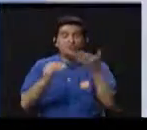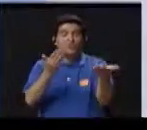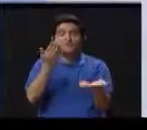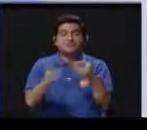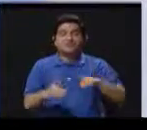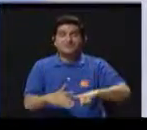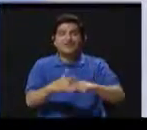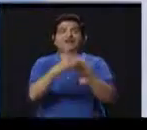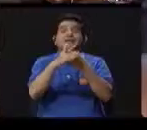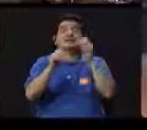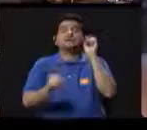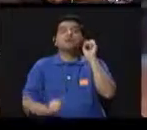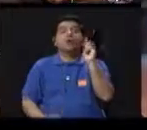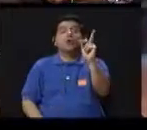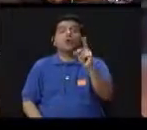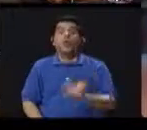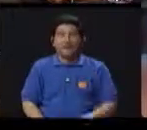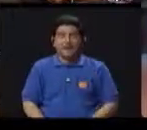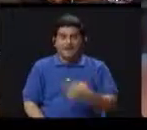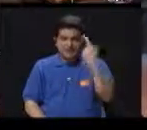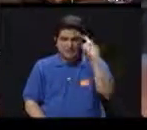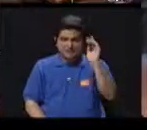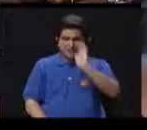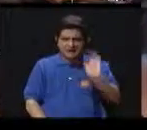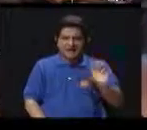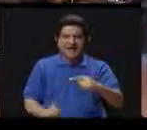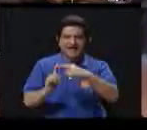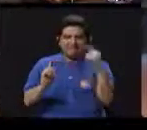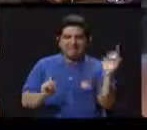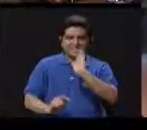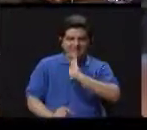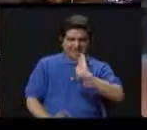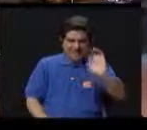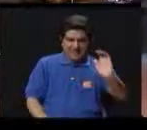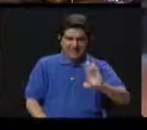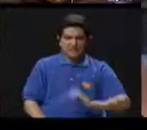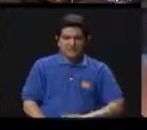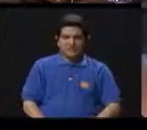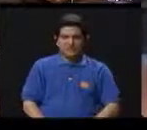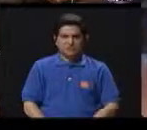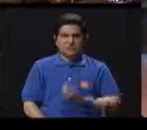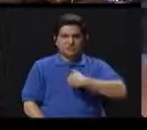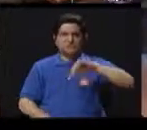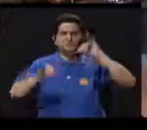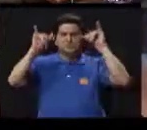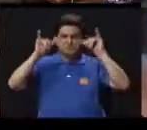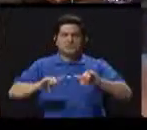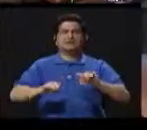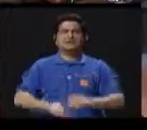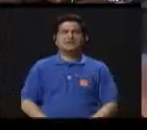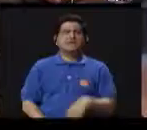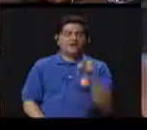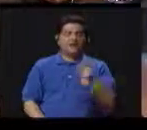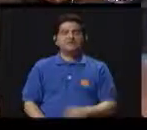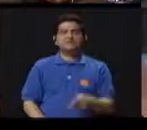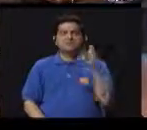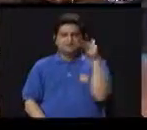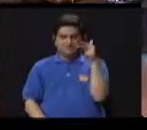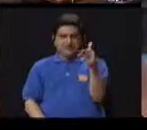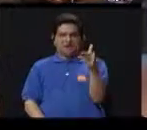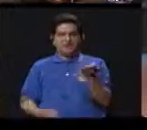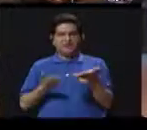que desde el inicio dijimos, ok, es para los niños, desde los niños, ¿verdad? Entonces decidimos mantener eso, el nivel de la